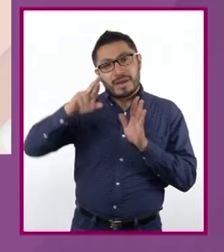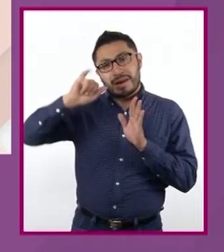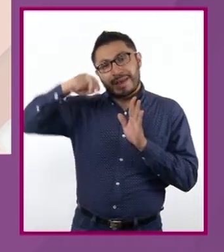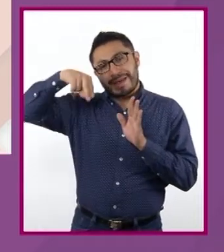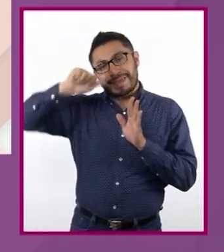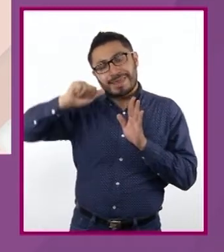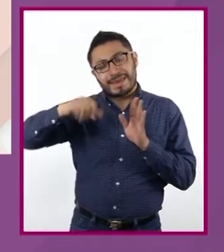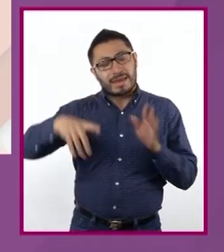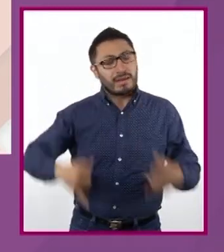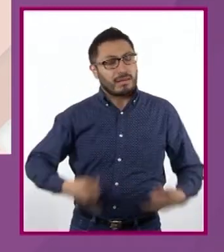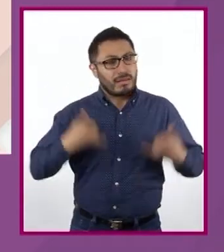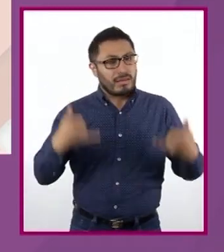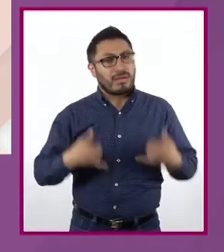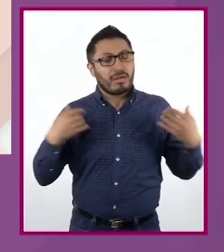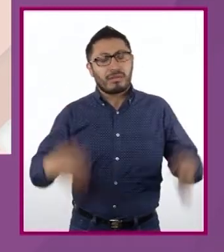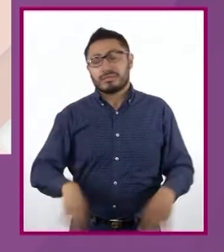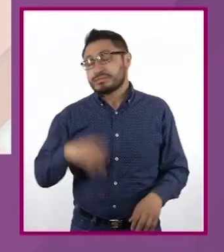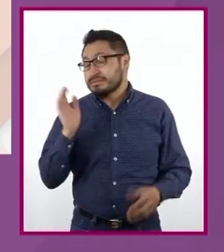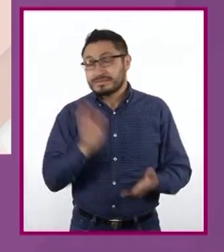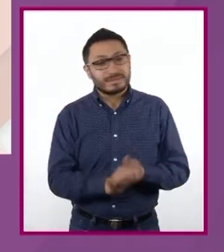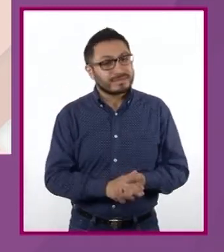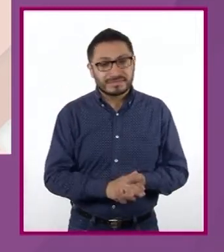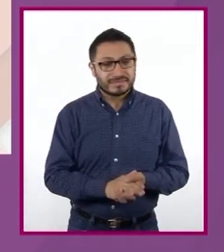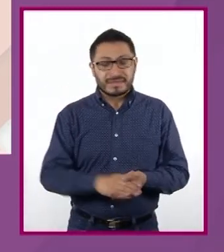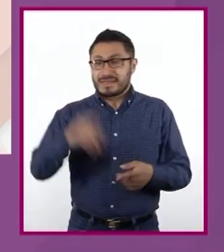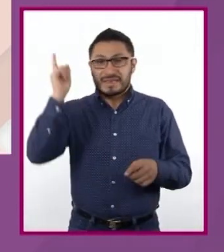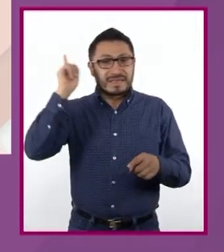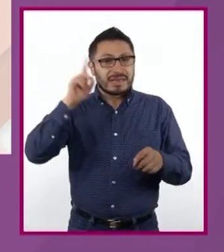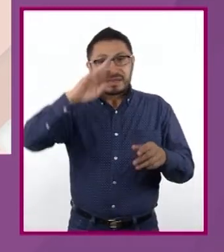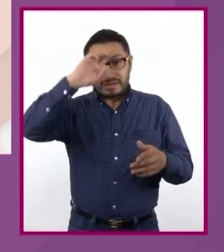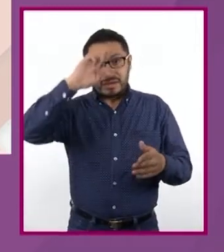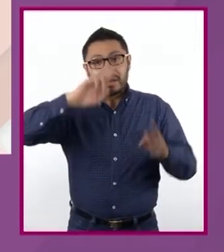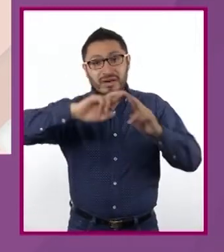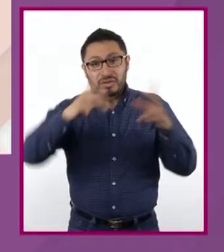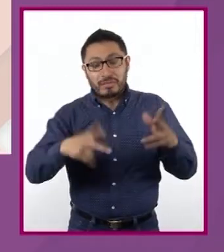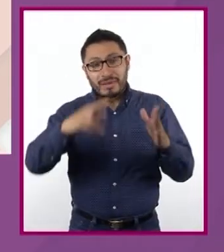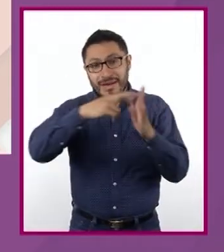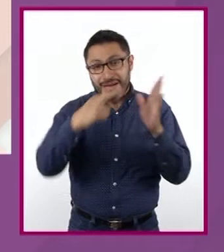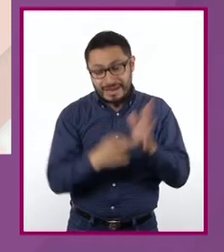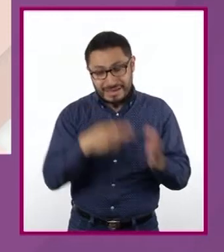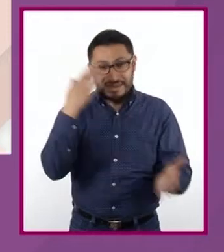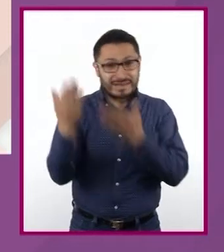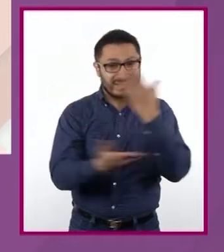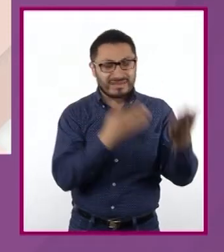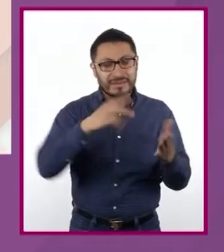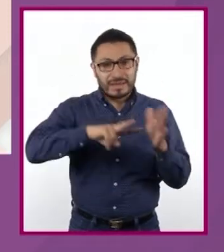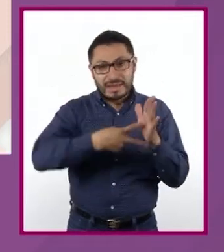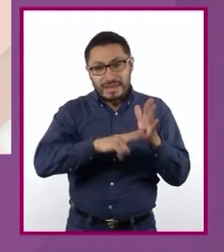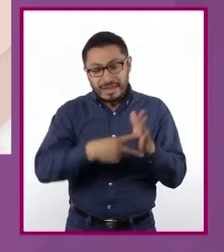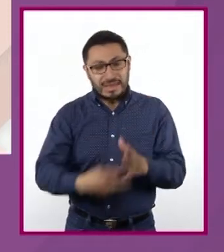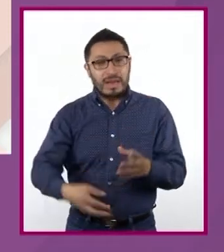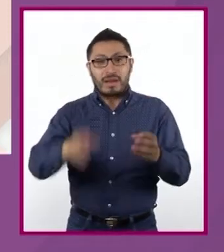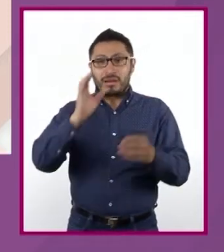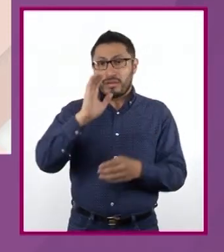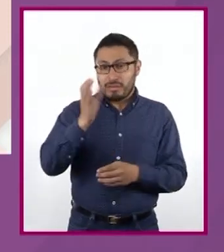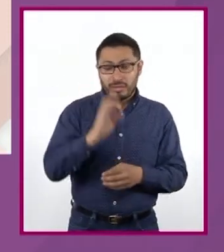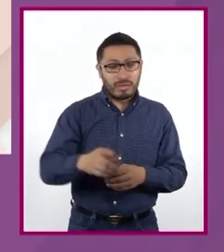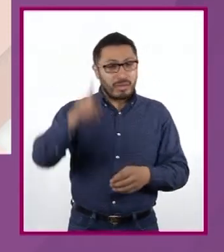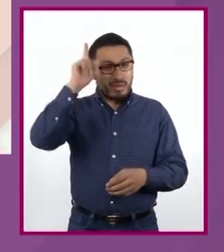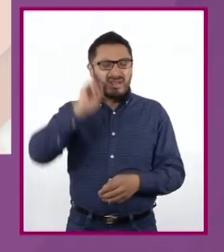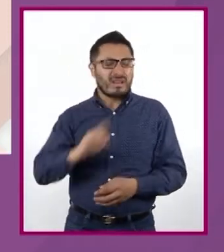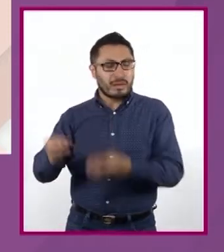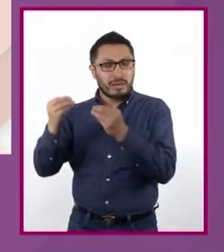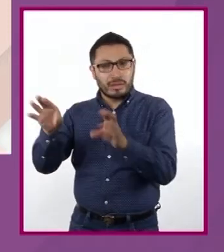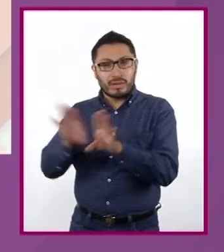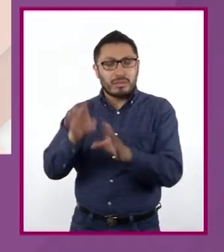fue una joven que se saltó todas las reglas. Estudió ingeniería cuando la mayoría de mujeres optaban